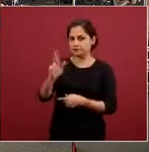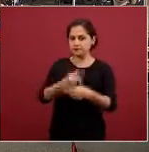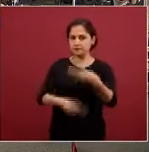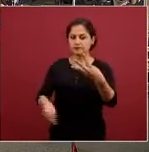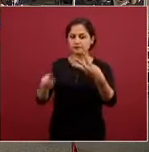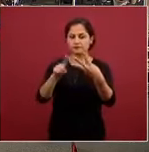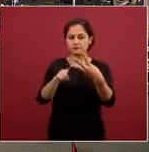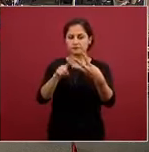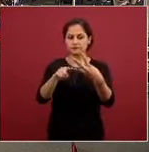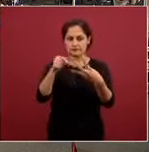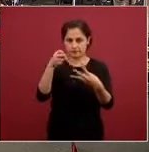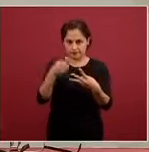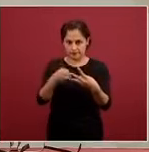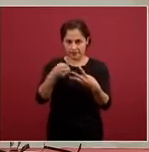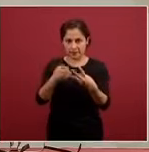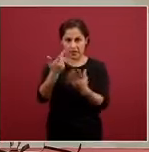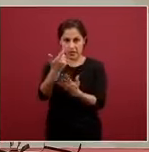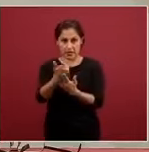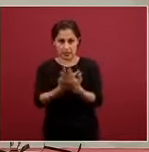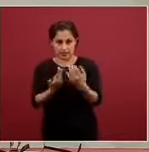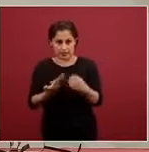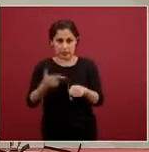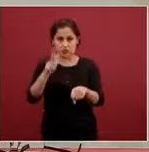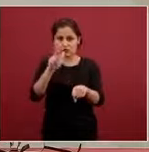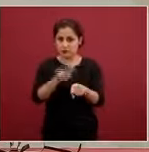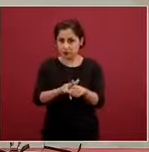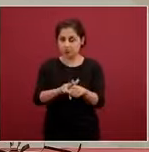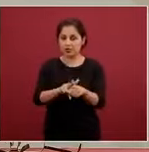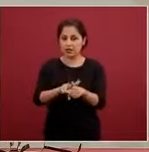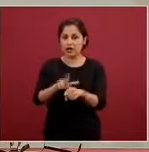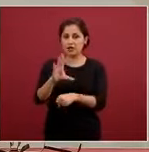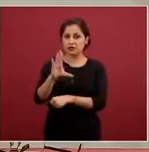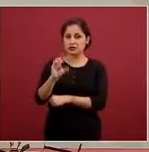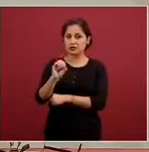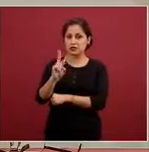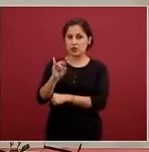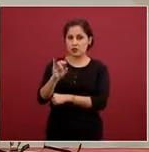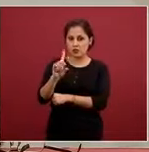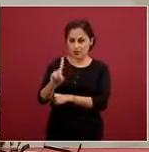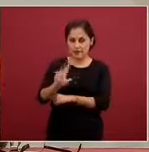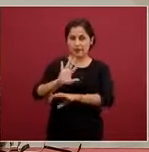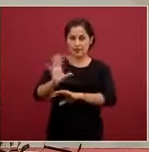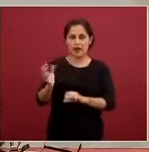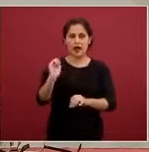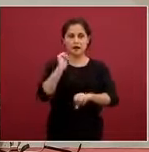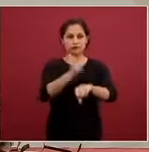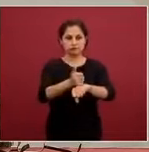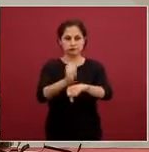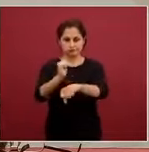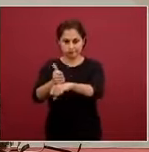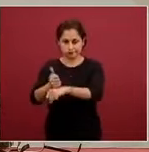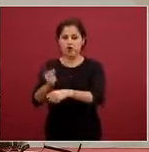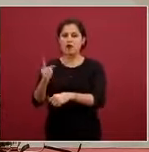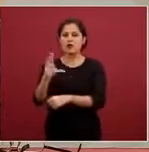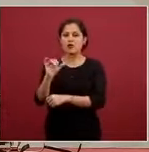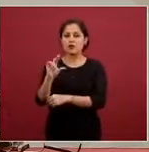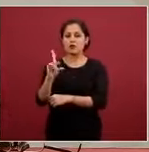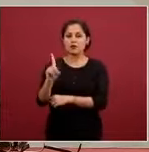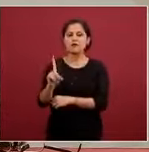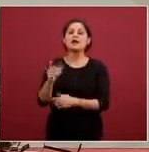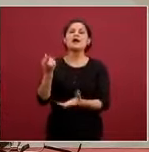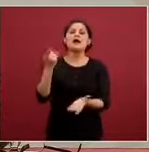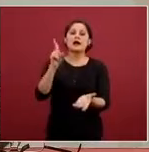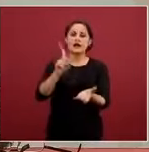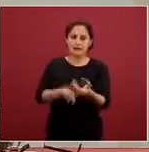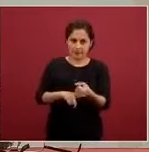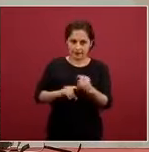lista es relativamente fija y son los hospitales COVID, así los hemos designado. Cada institución nacional de salud, pero también